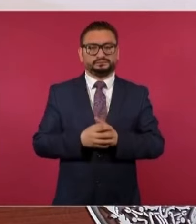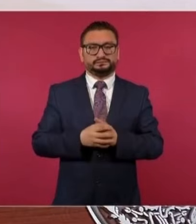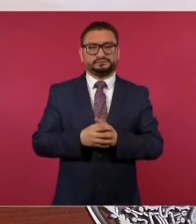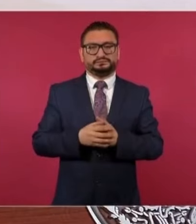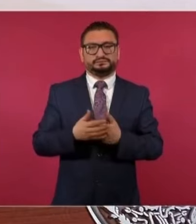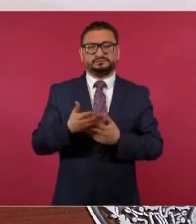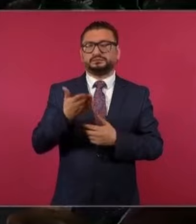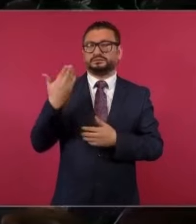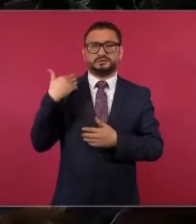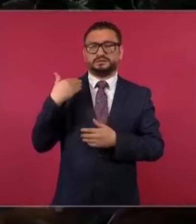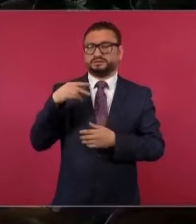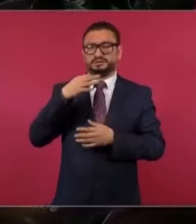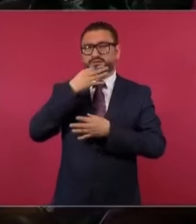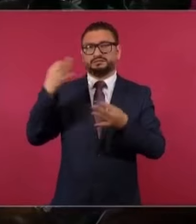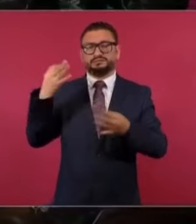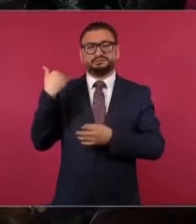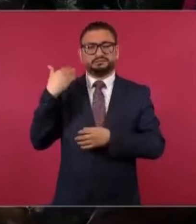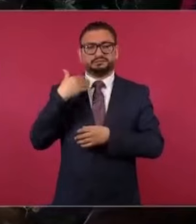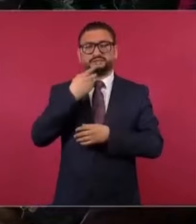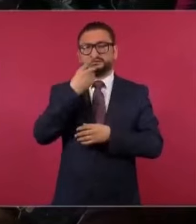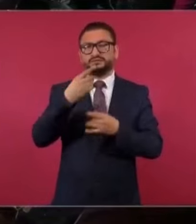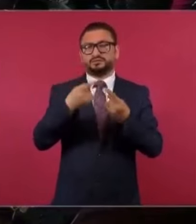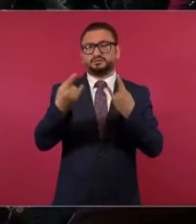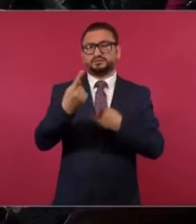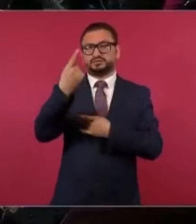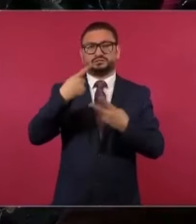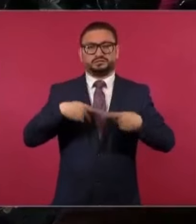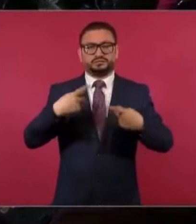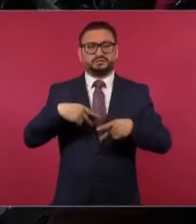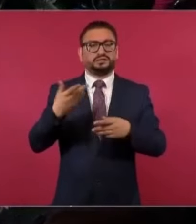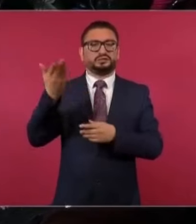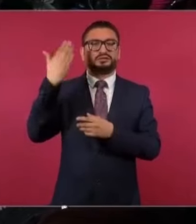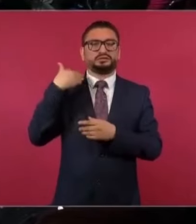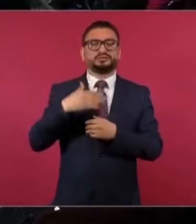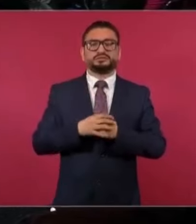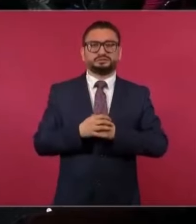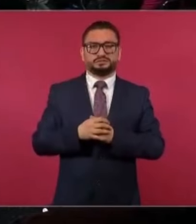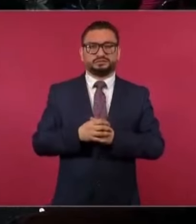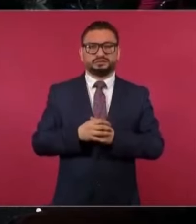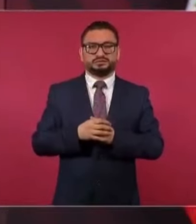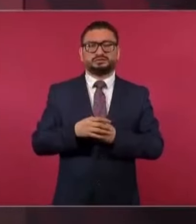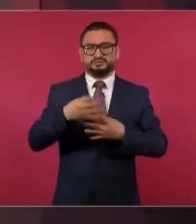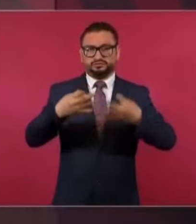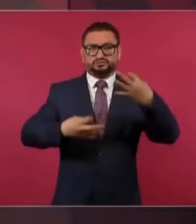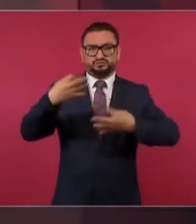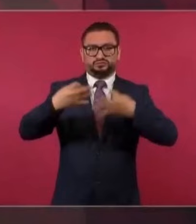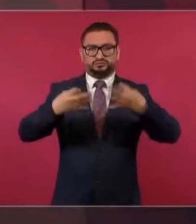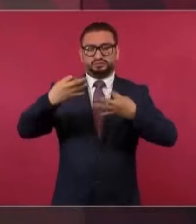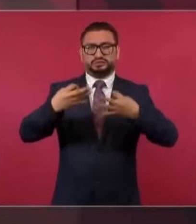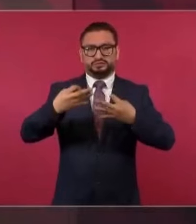bueno, acabamos de dar a conocer un caso que desde del juzgado